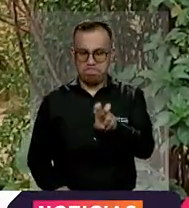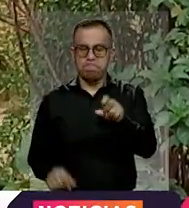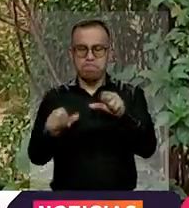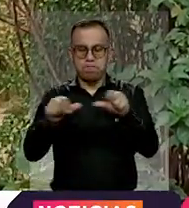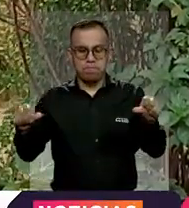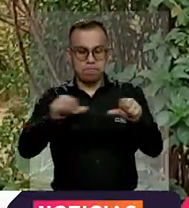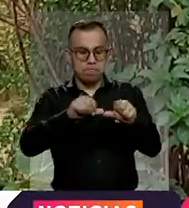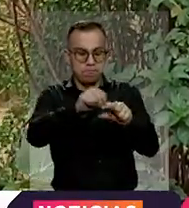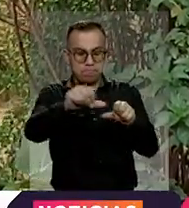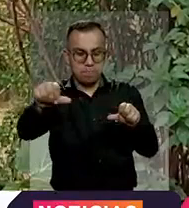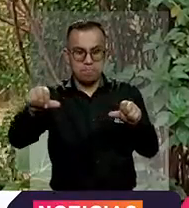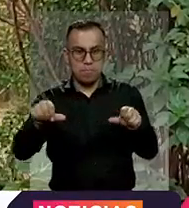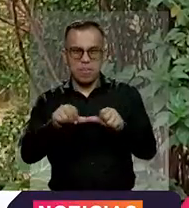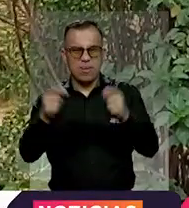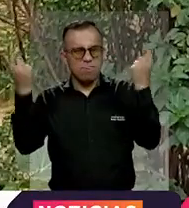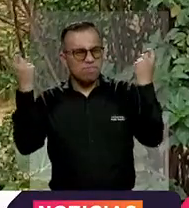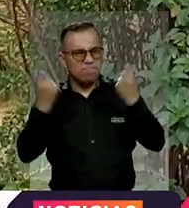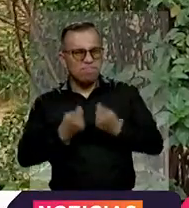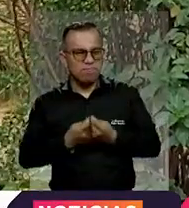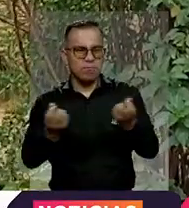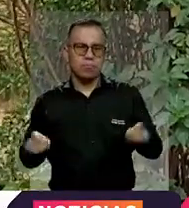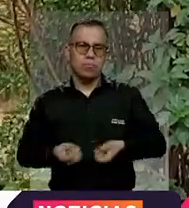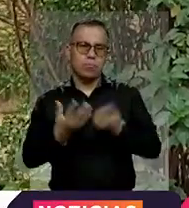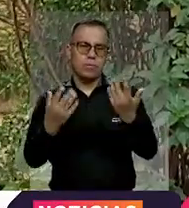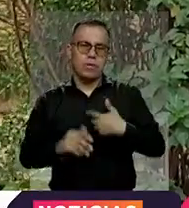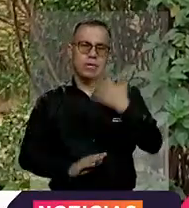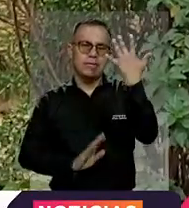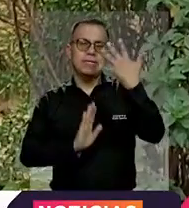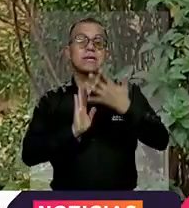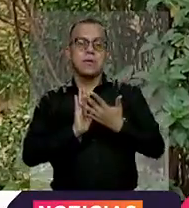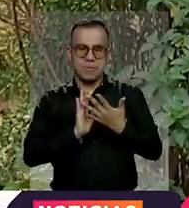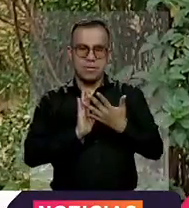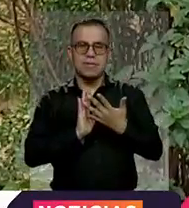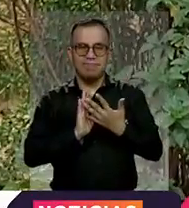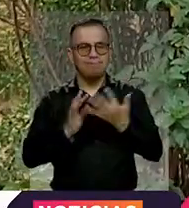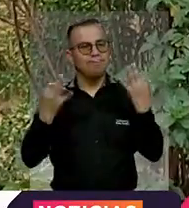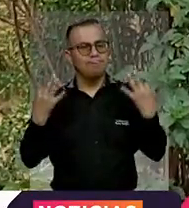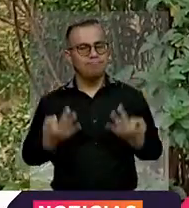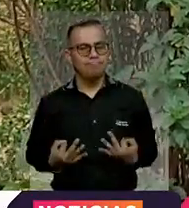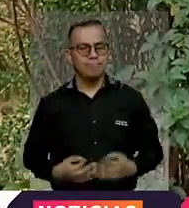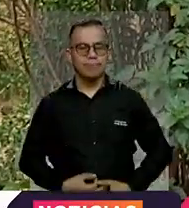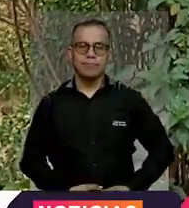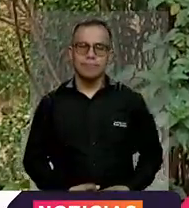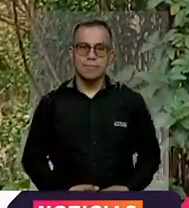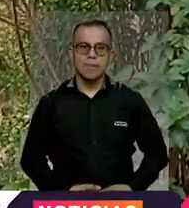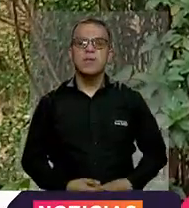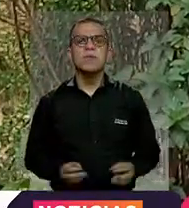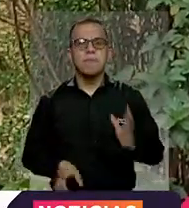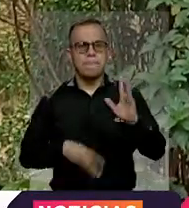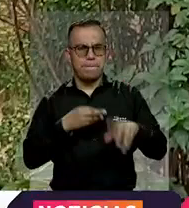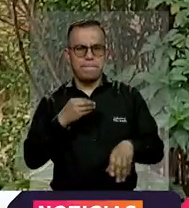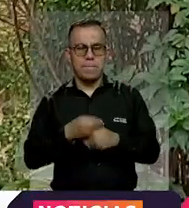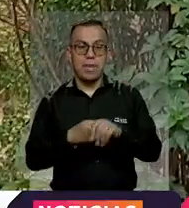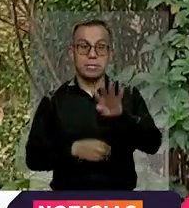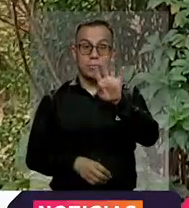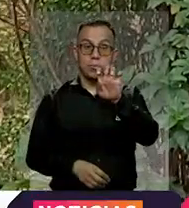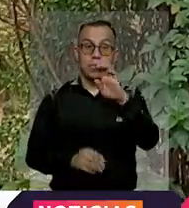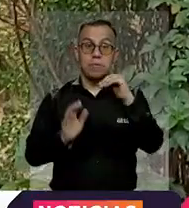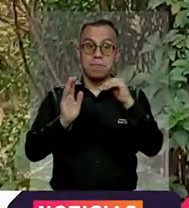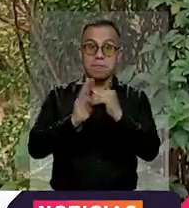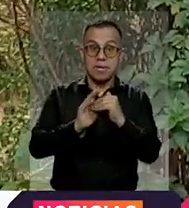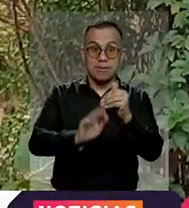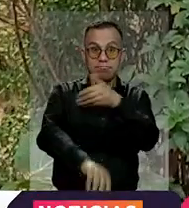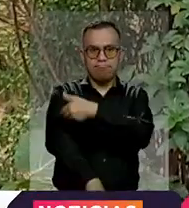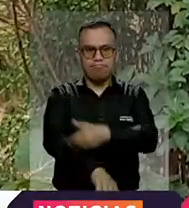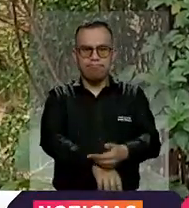cuadrados para un total de 5 mil metros cuadrados costará casi nueve mil millones de